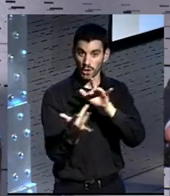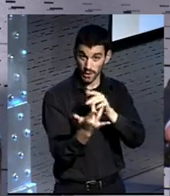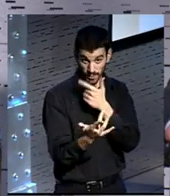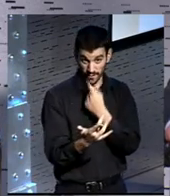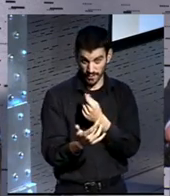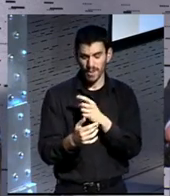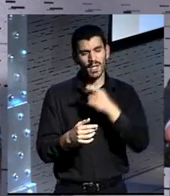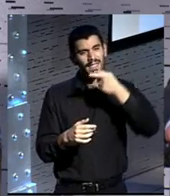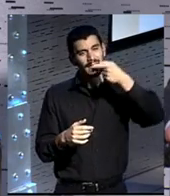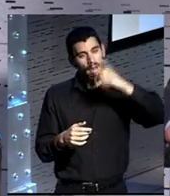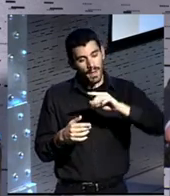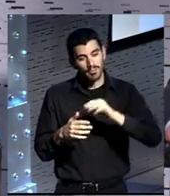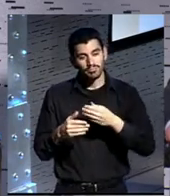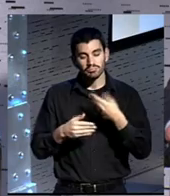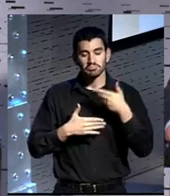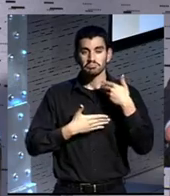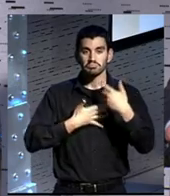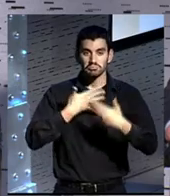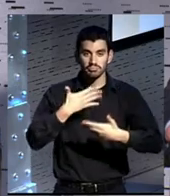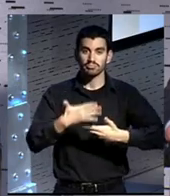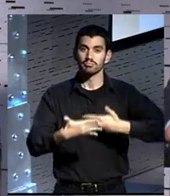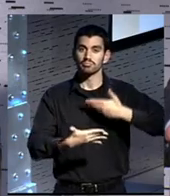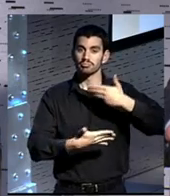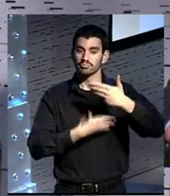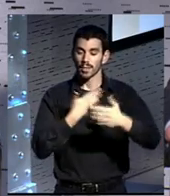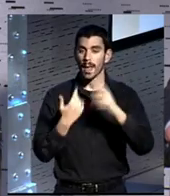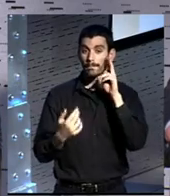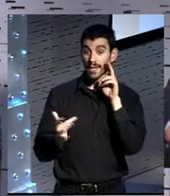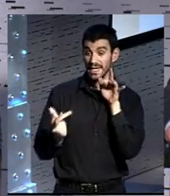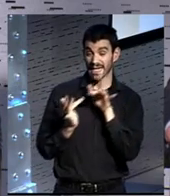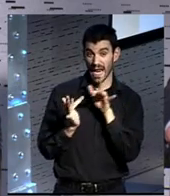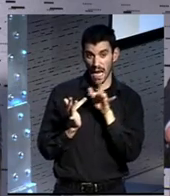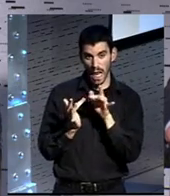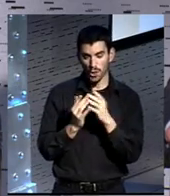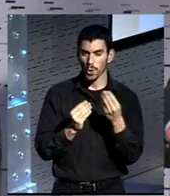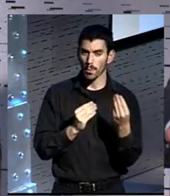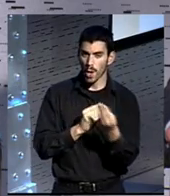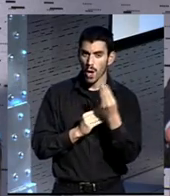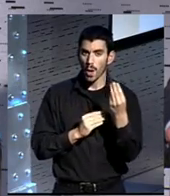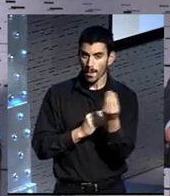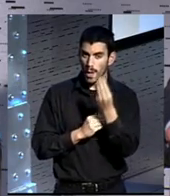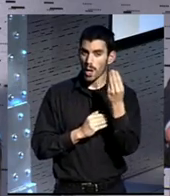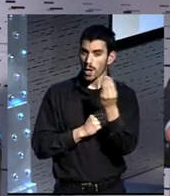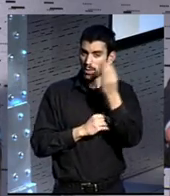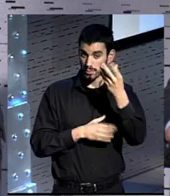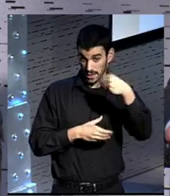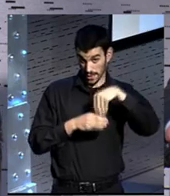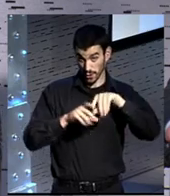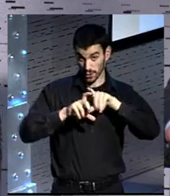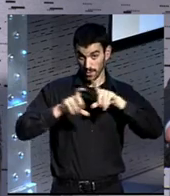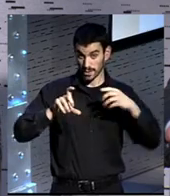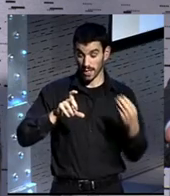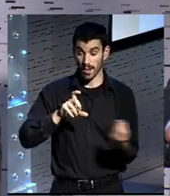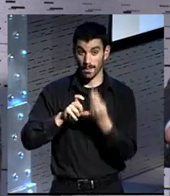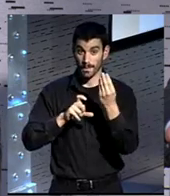luego, con el tiempo hemos ido sofisticando los modelos de relación que podíamos desarrollar dentro de Bankinter con